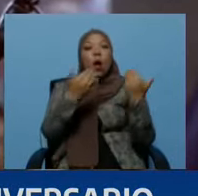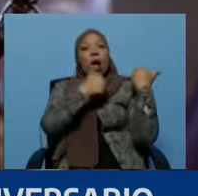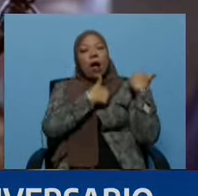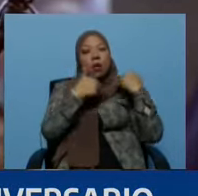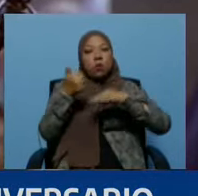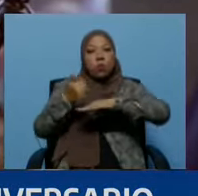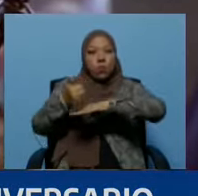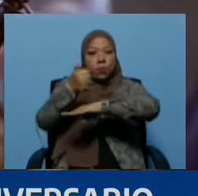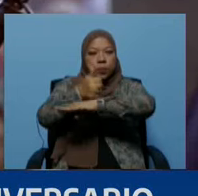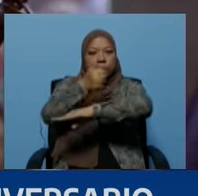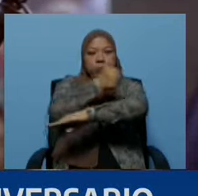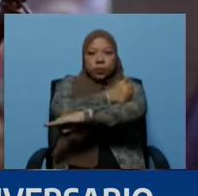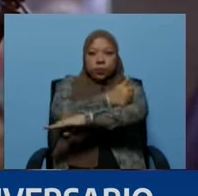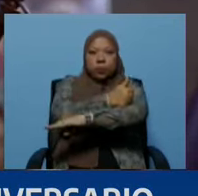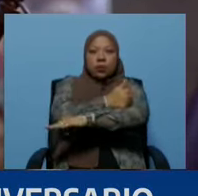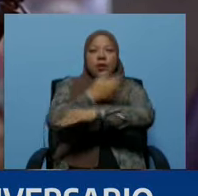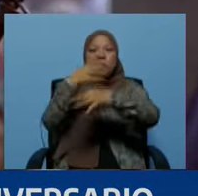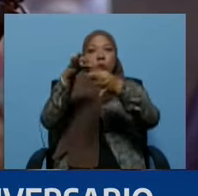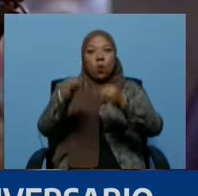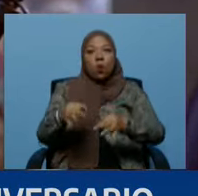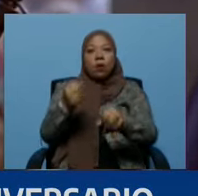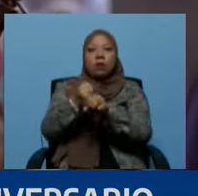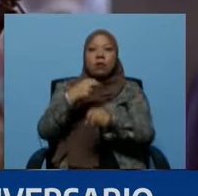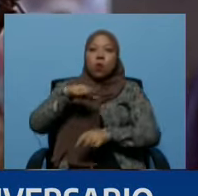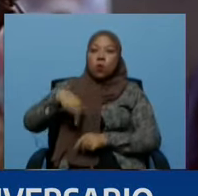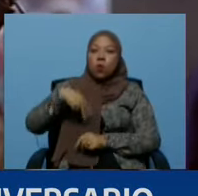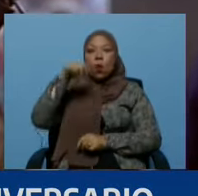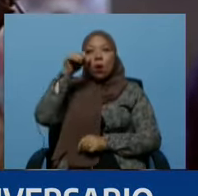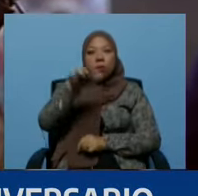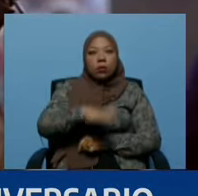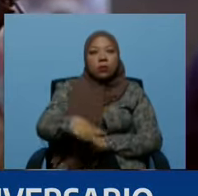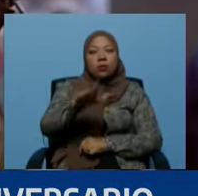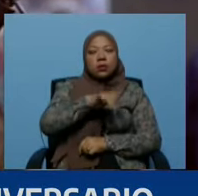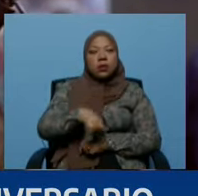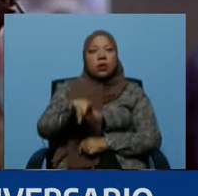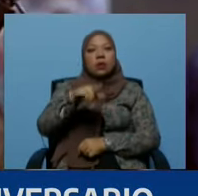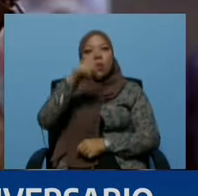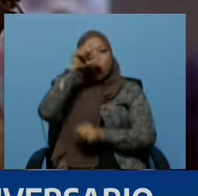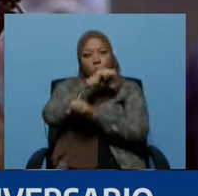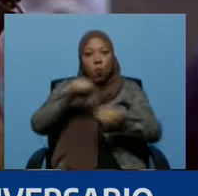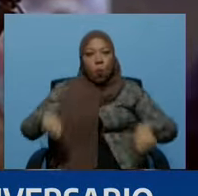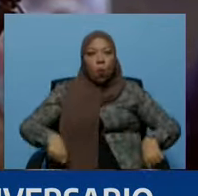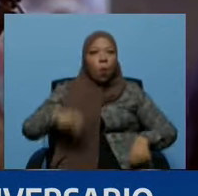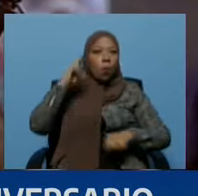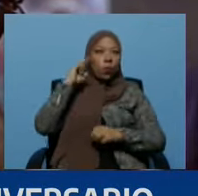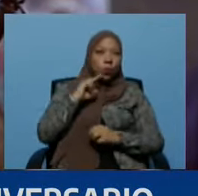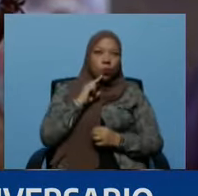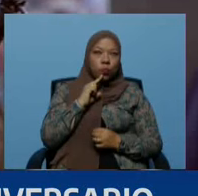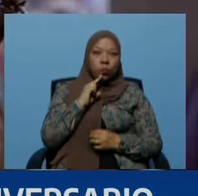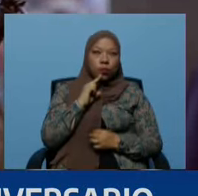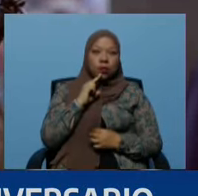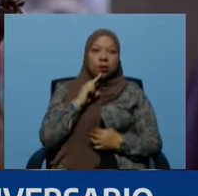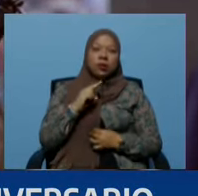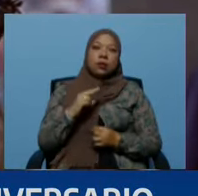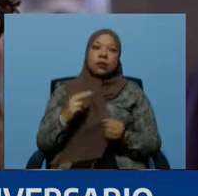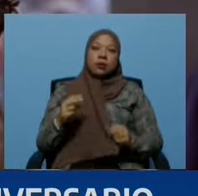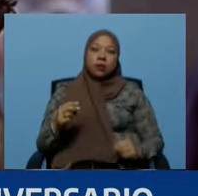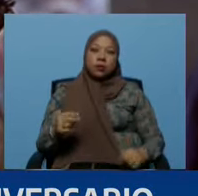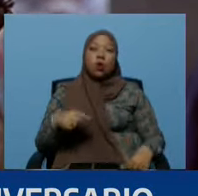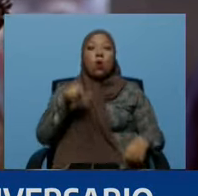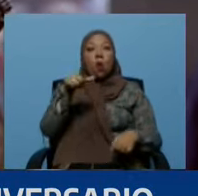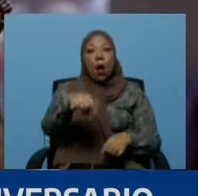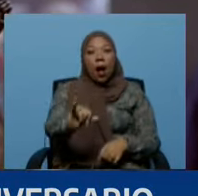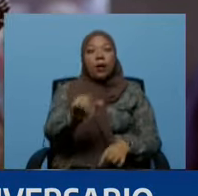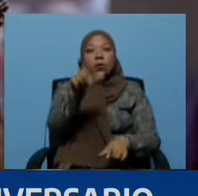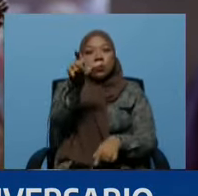usted como comandante en jefe de nuestra Fuerza Armada Nacional Bolivariana. Tenga presente que usted